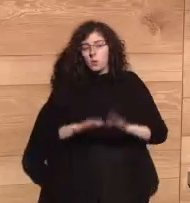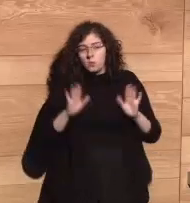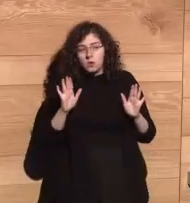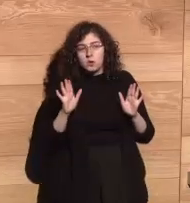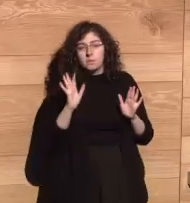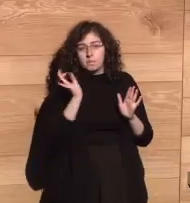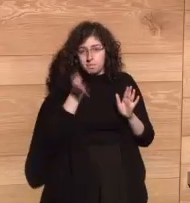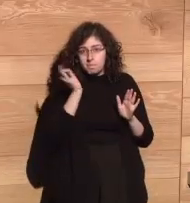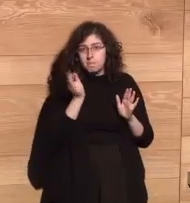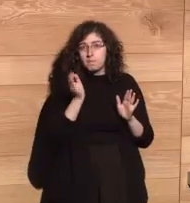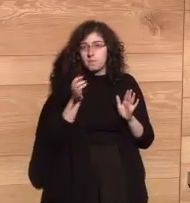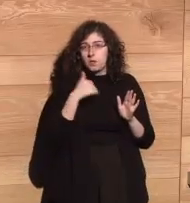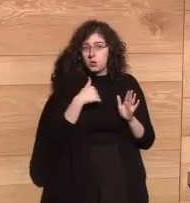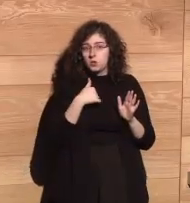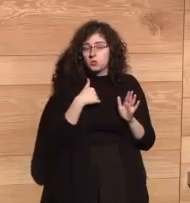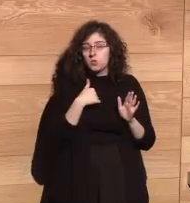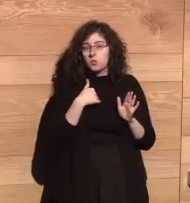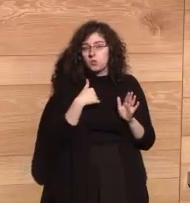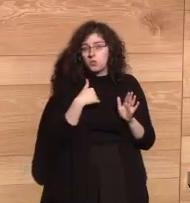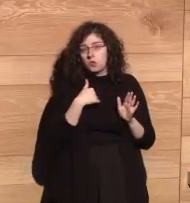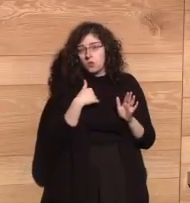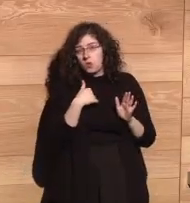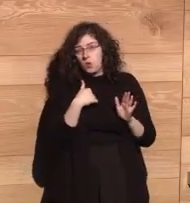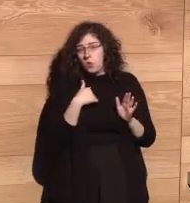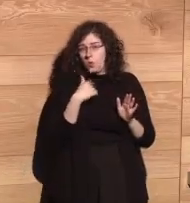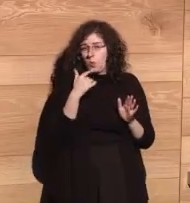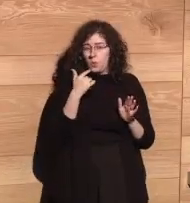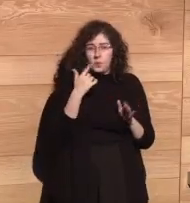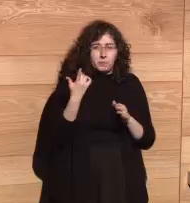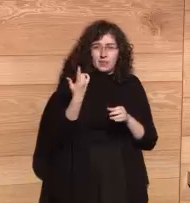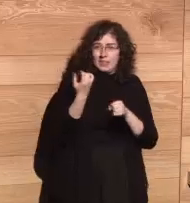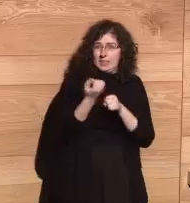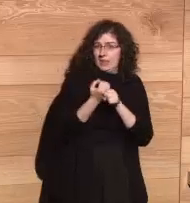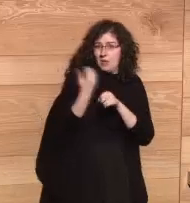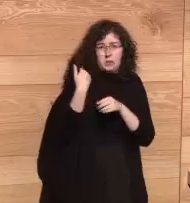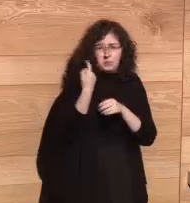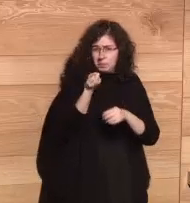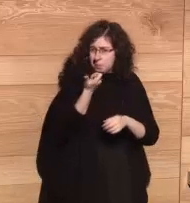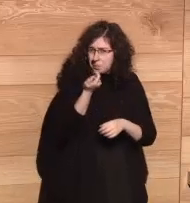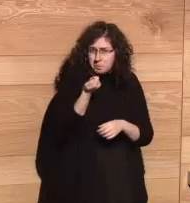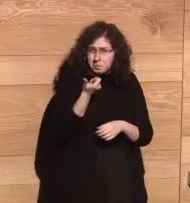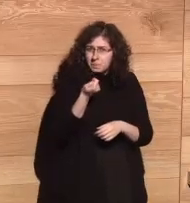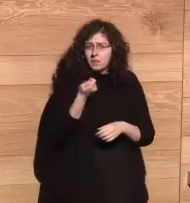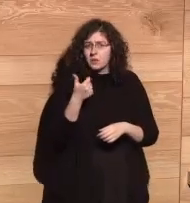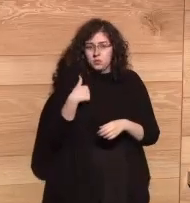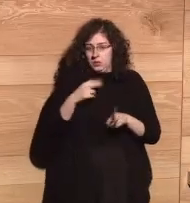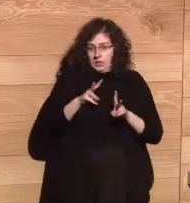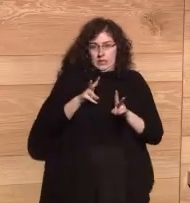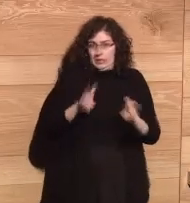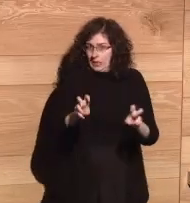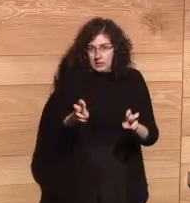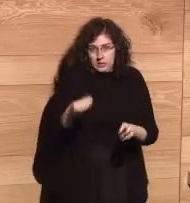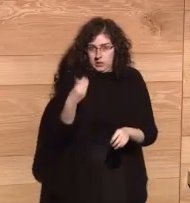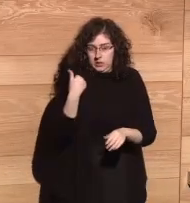pues efectivamente yo estaba bastante verde en ese momento de mi vida. Estaba iniciada en